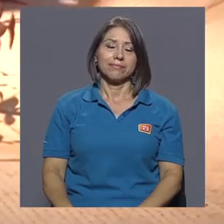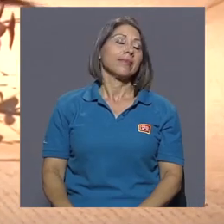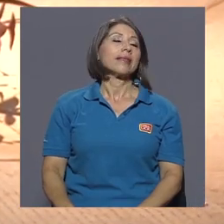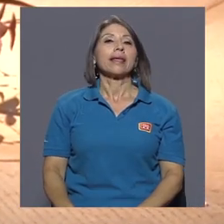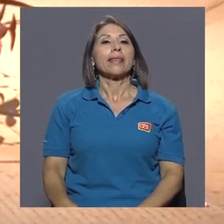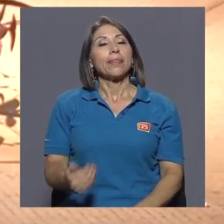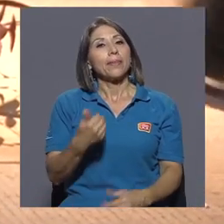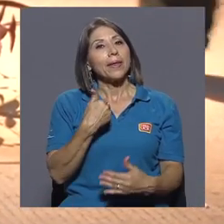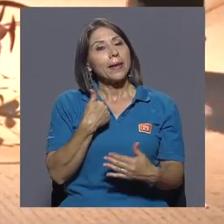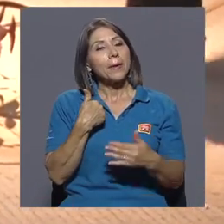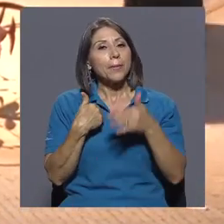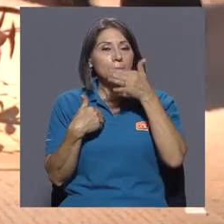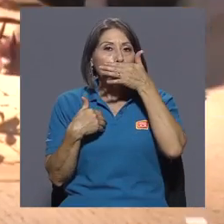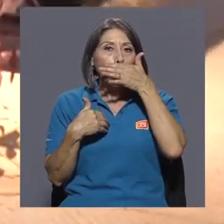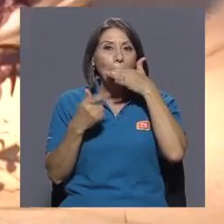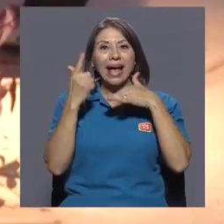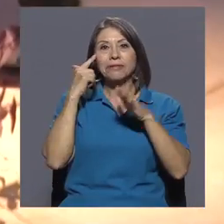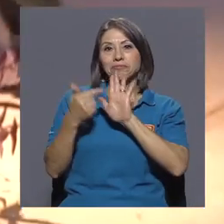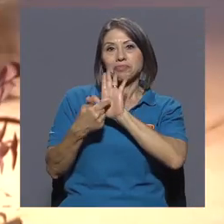Tenemos por esta parte